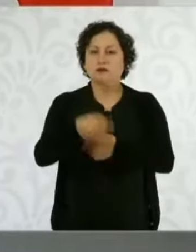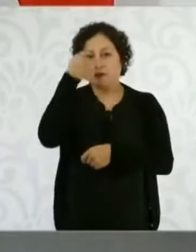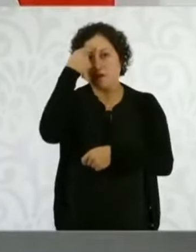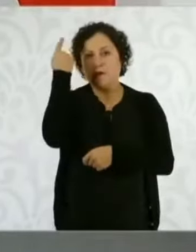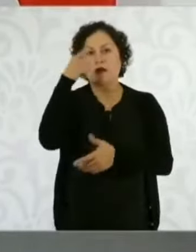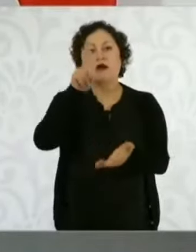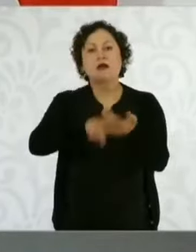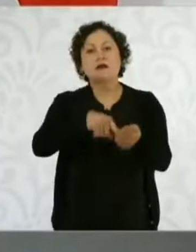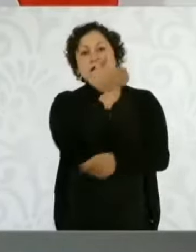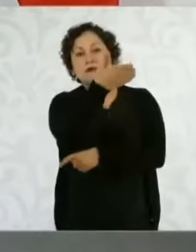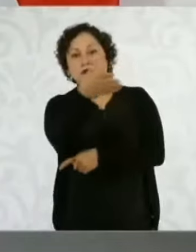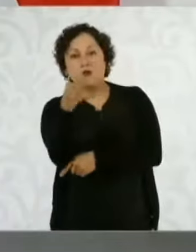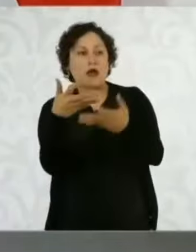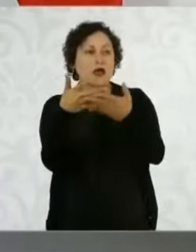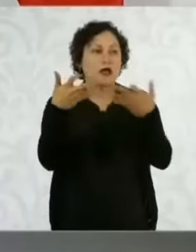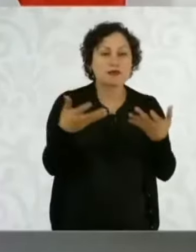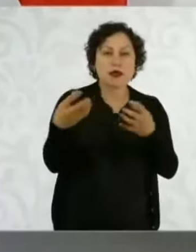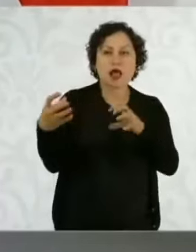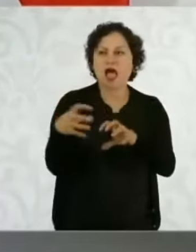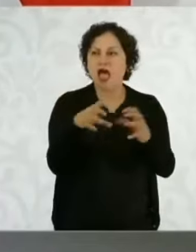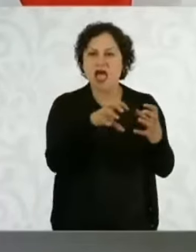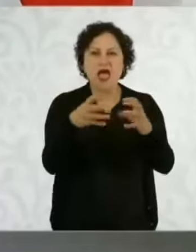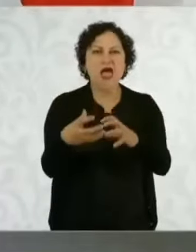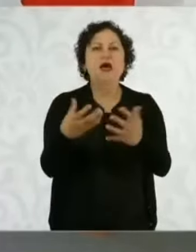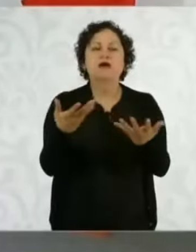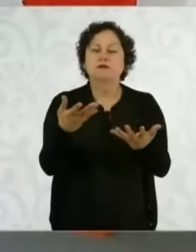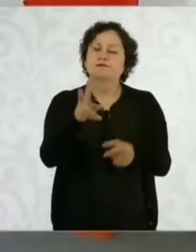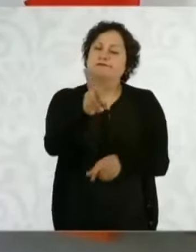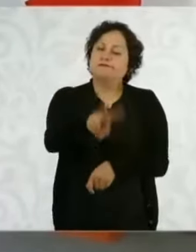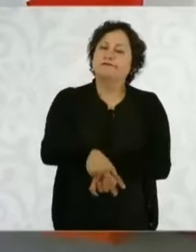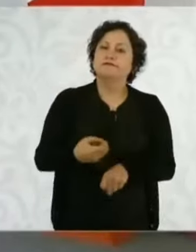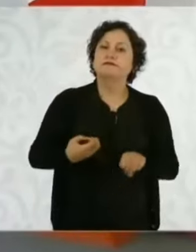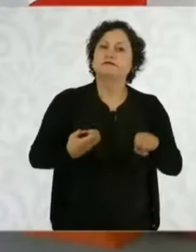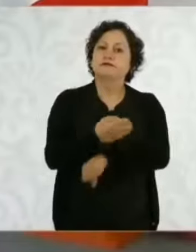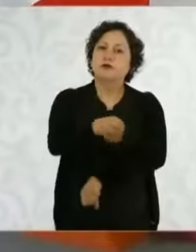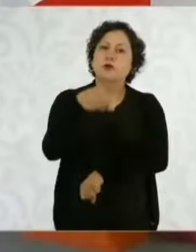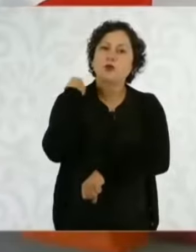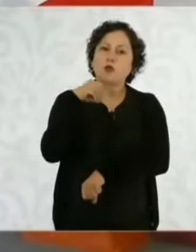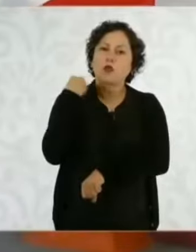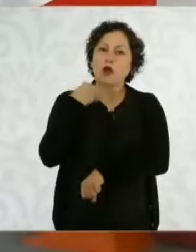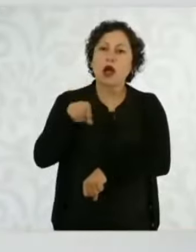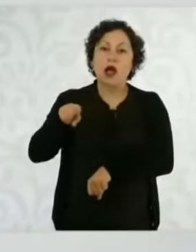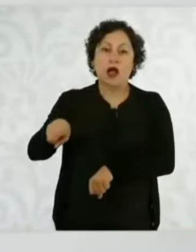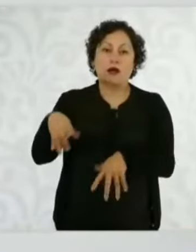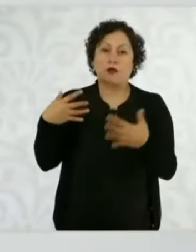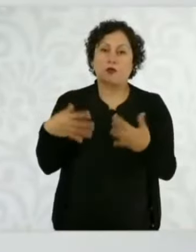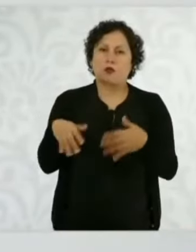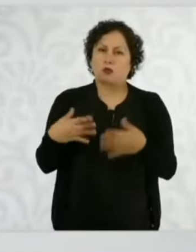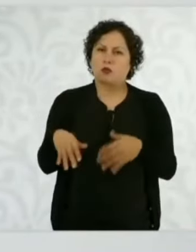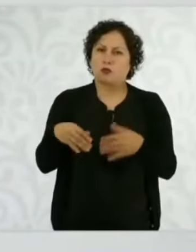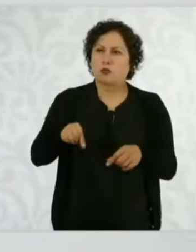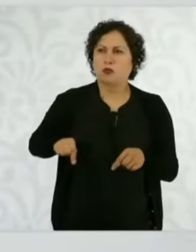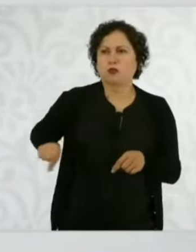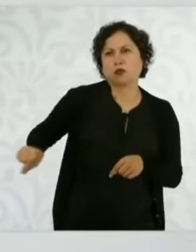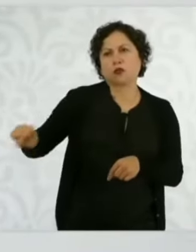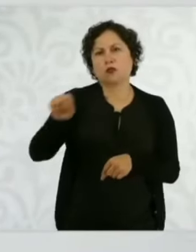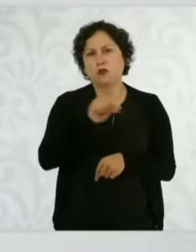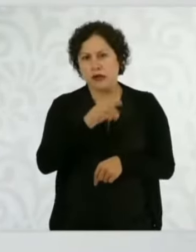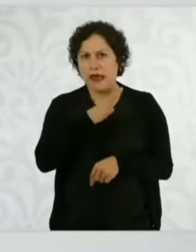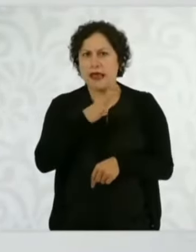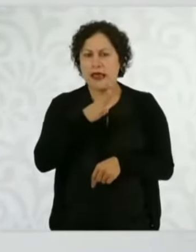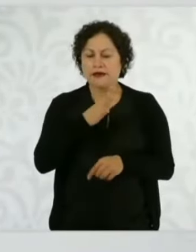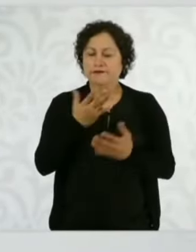conflictos agrarios, donde particularmente Oaxaca tiene pues una parte muy importante, y